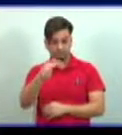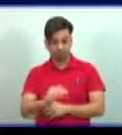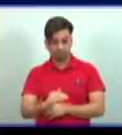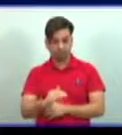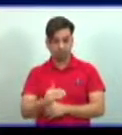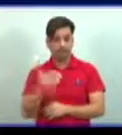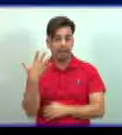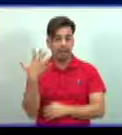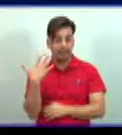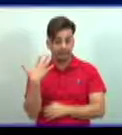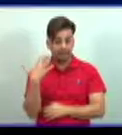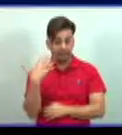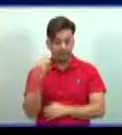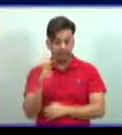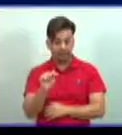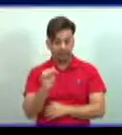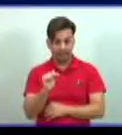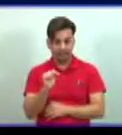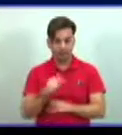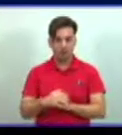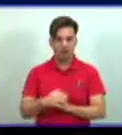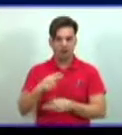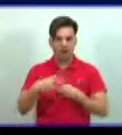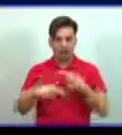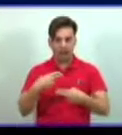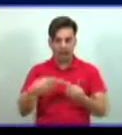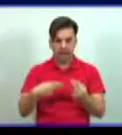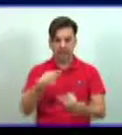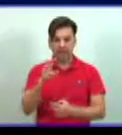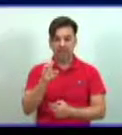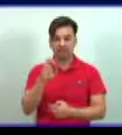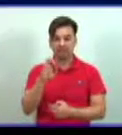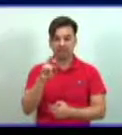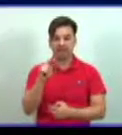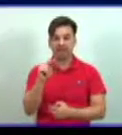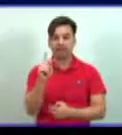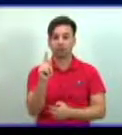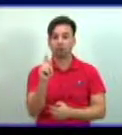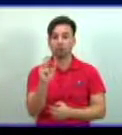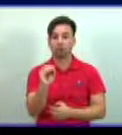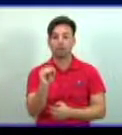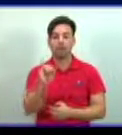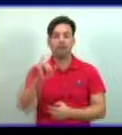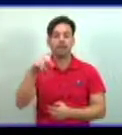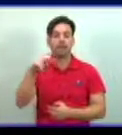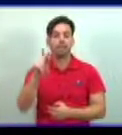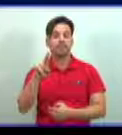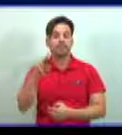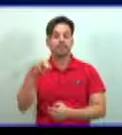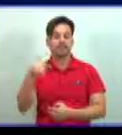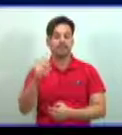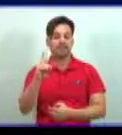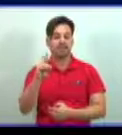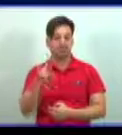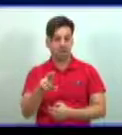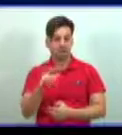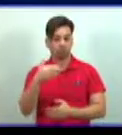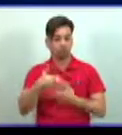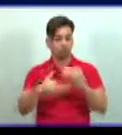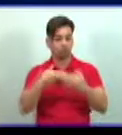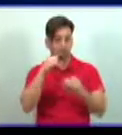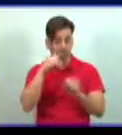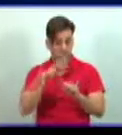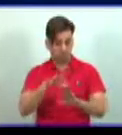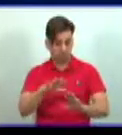fenómeno que ya tratamos en nuestra clase y tuvimos la explicación como ese fenómeno natural que sucede. Aquí sí tenemos